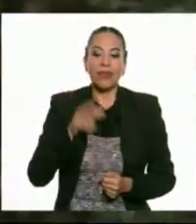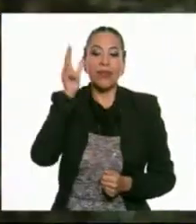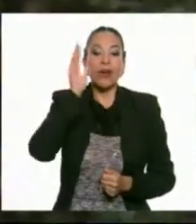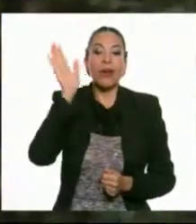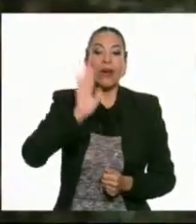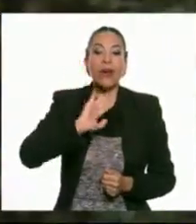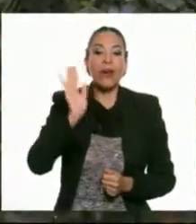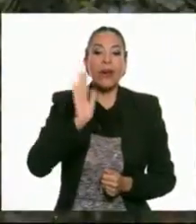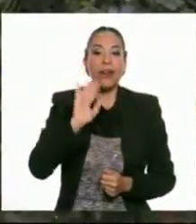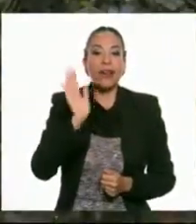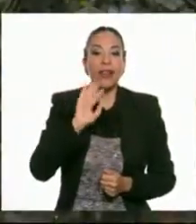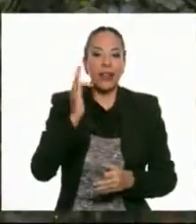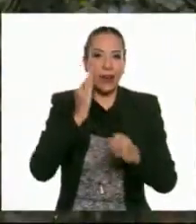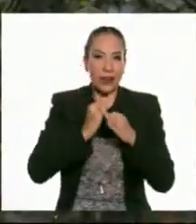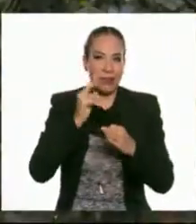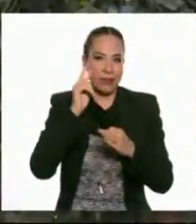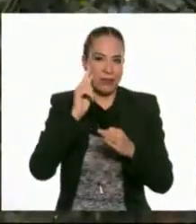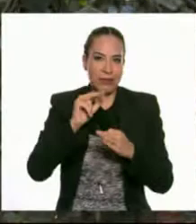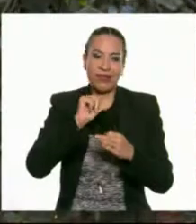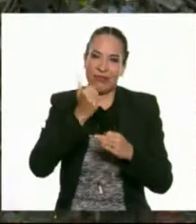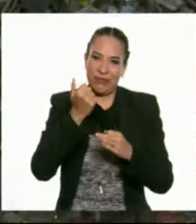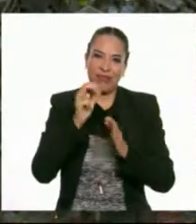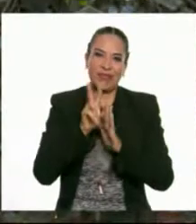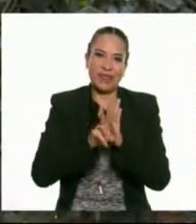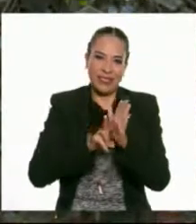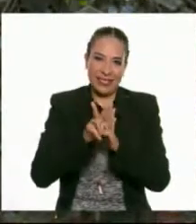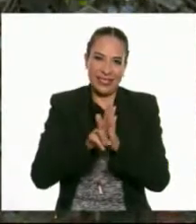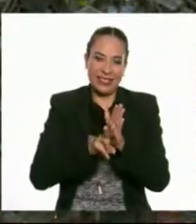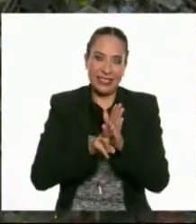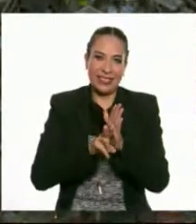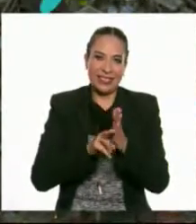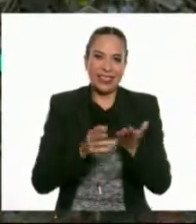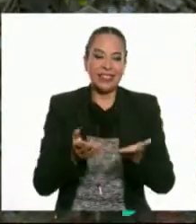¡Hola! ¡Vamos a ver el siguiente video!